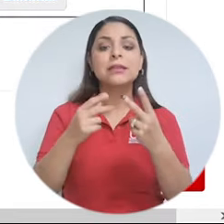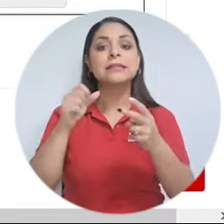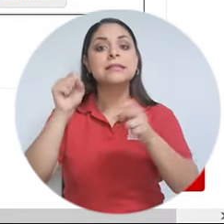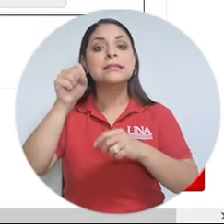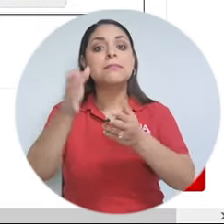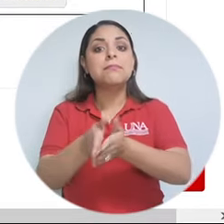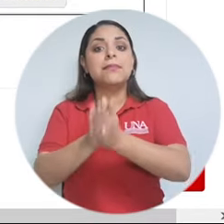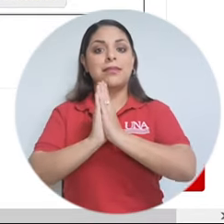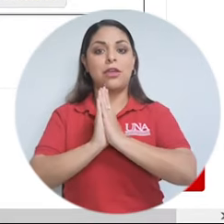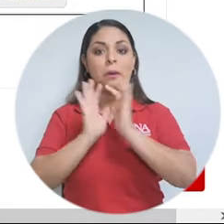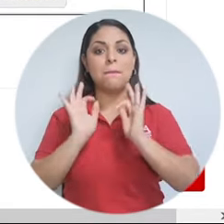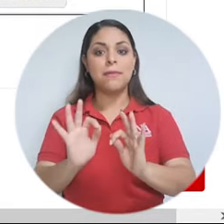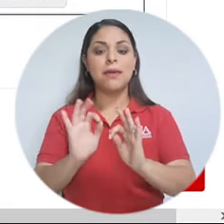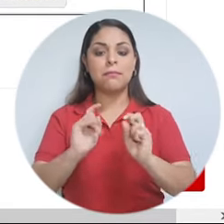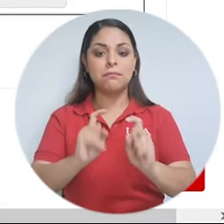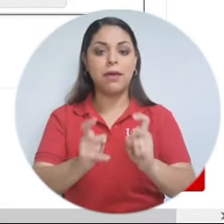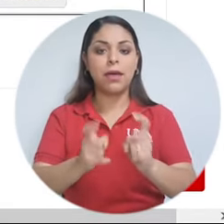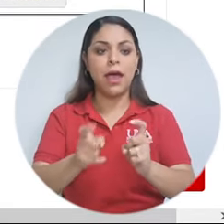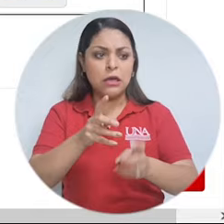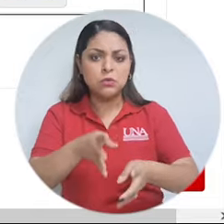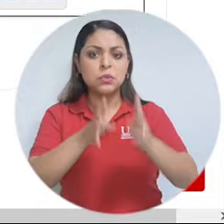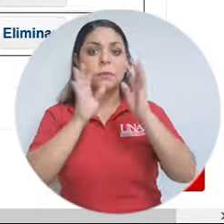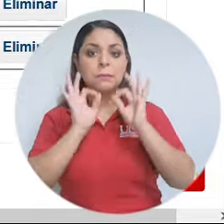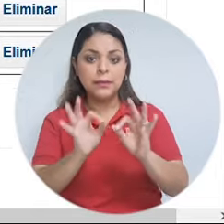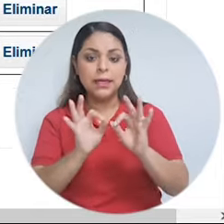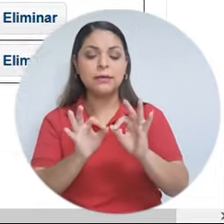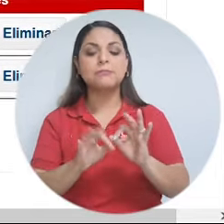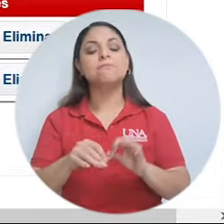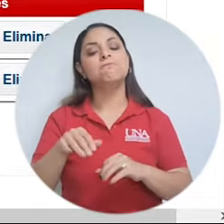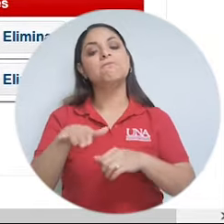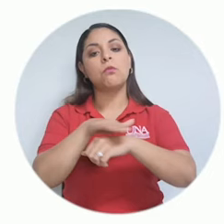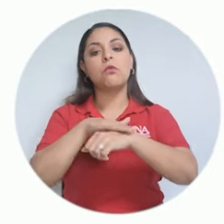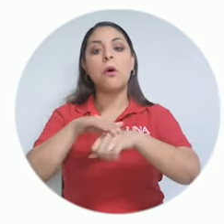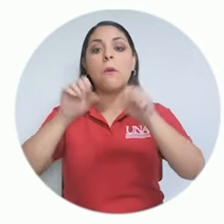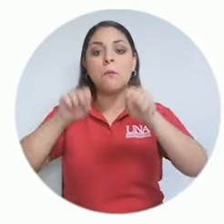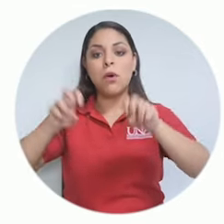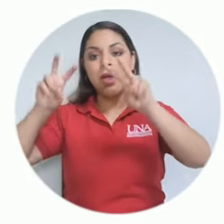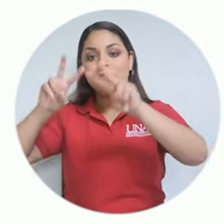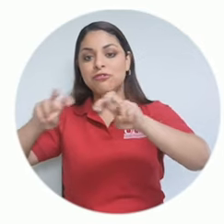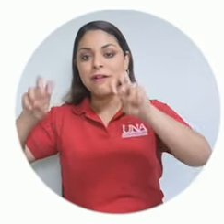verificar que ingresó la solicitud de beca y subió los dos archivos,